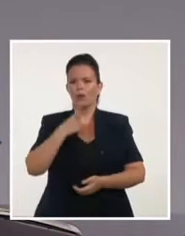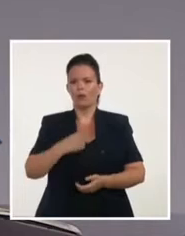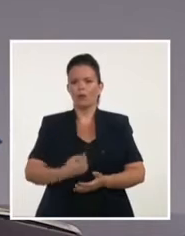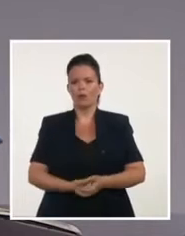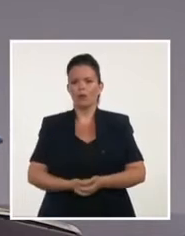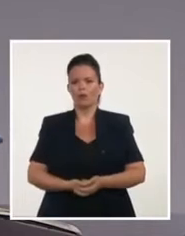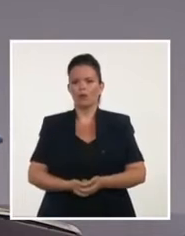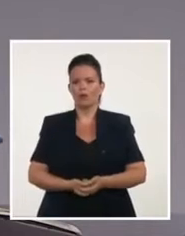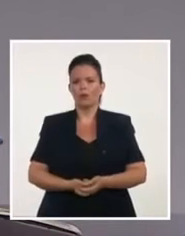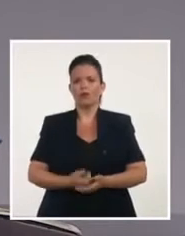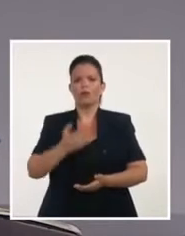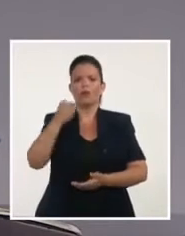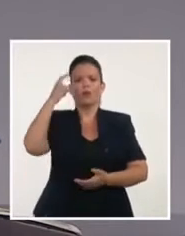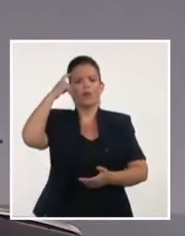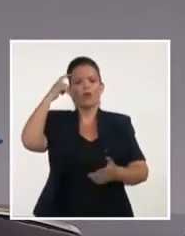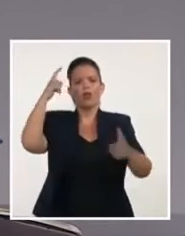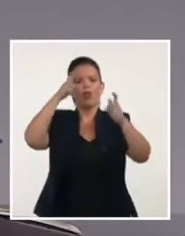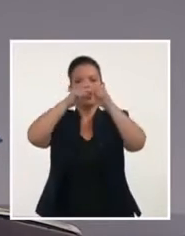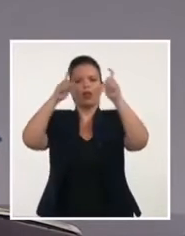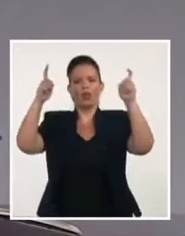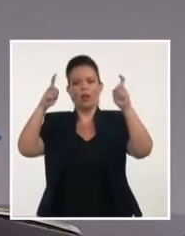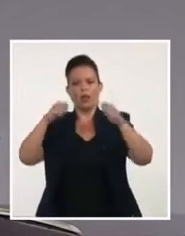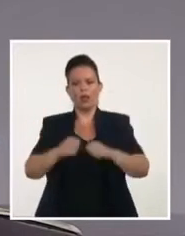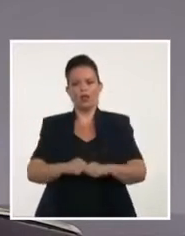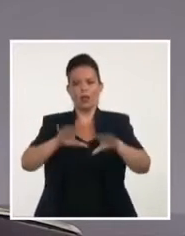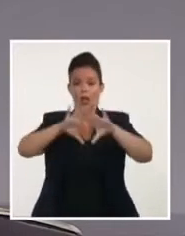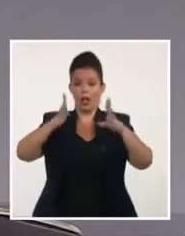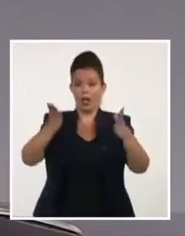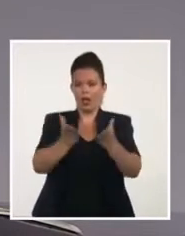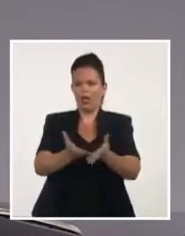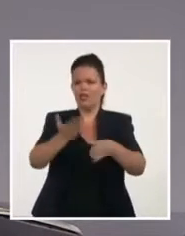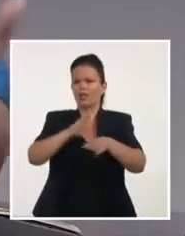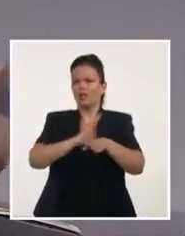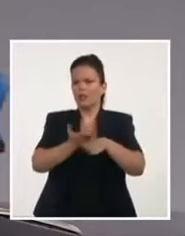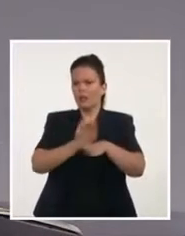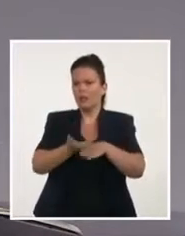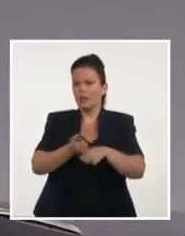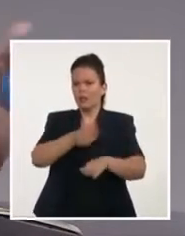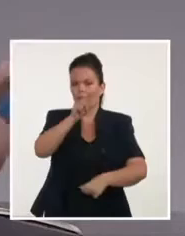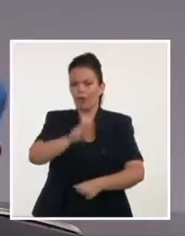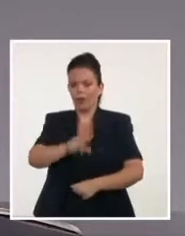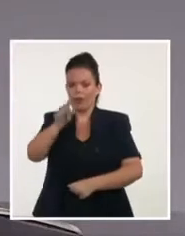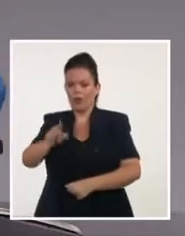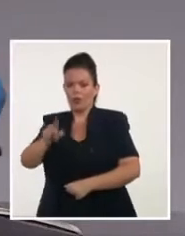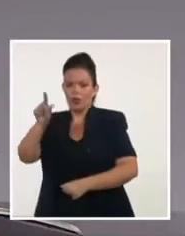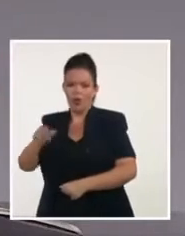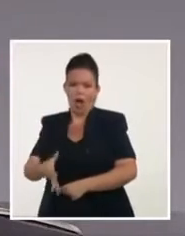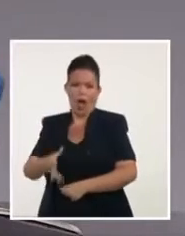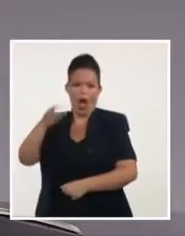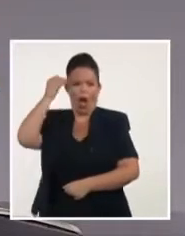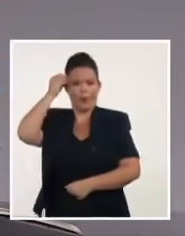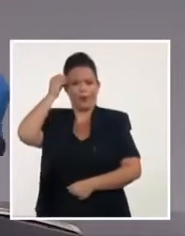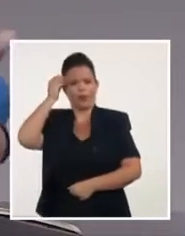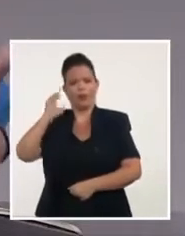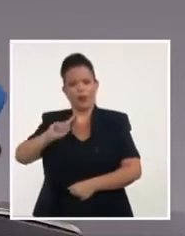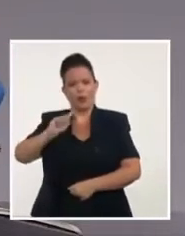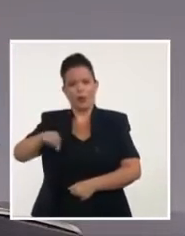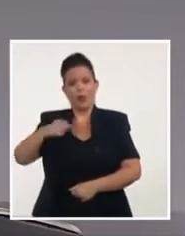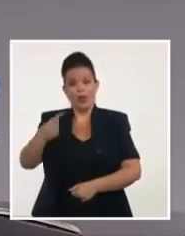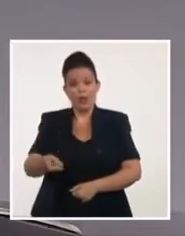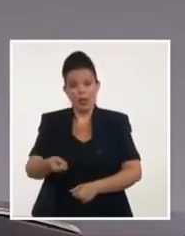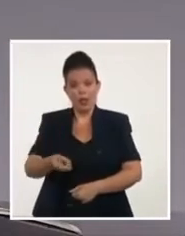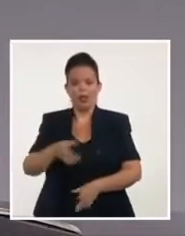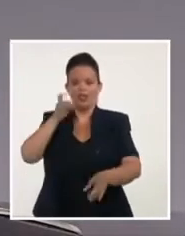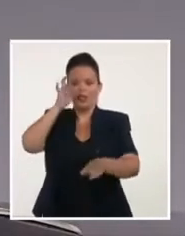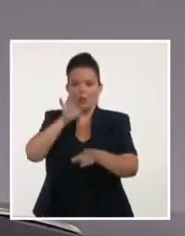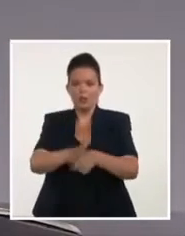o sea, la inteligencia general. La gente aprende. La gente aprende cuando tú ves que todo el tiempo te están pasando, la gente empieza entonces